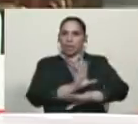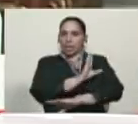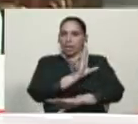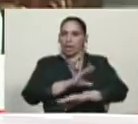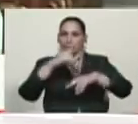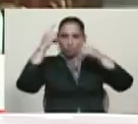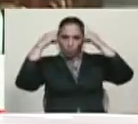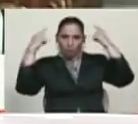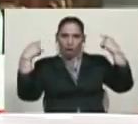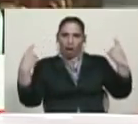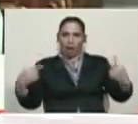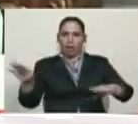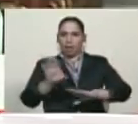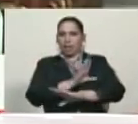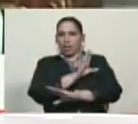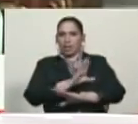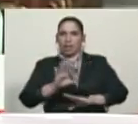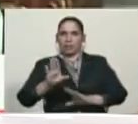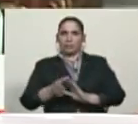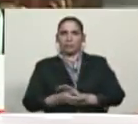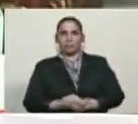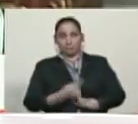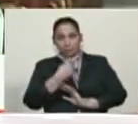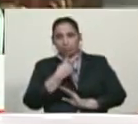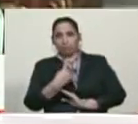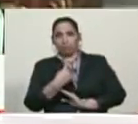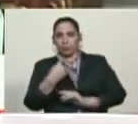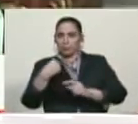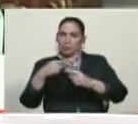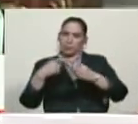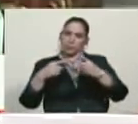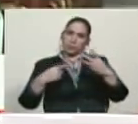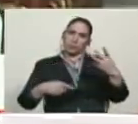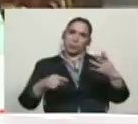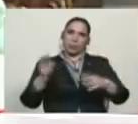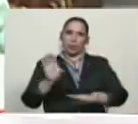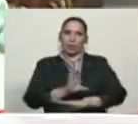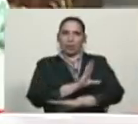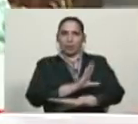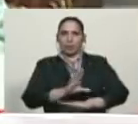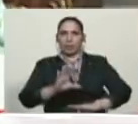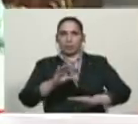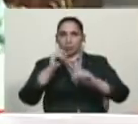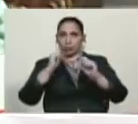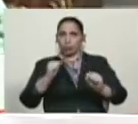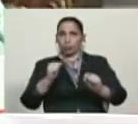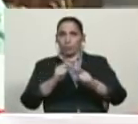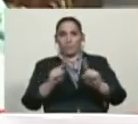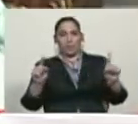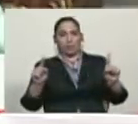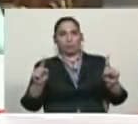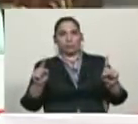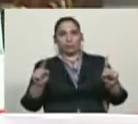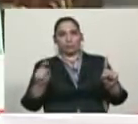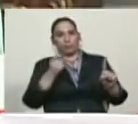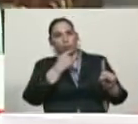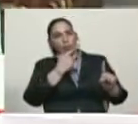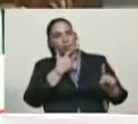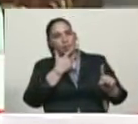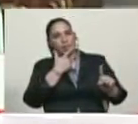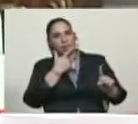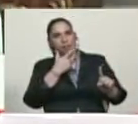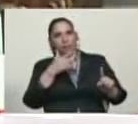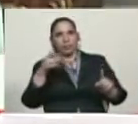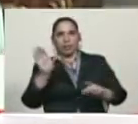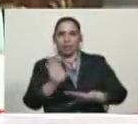primera así lo dice dice otras partes la canción un poco duras pero que la parte más hermosa más